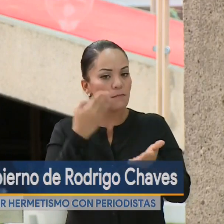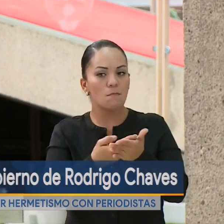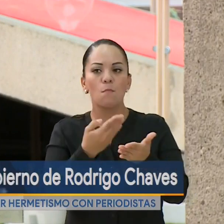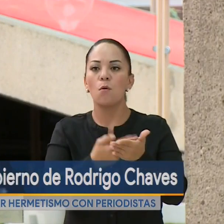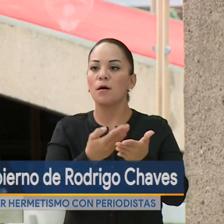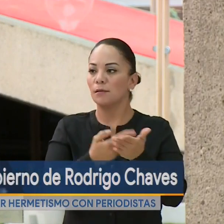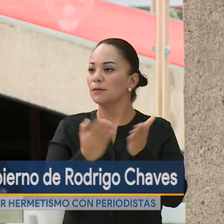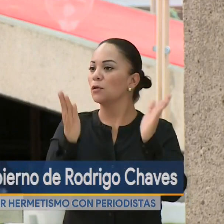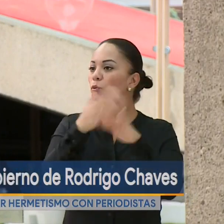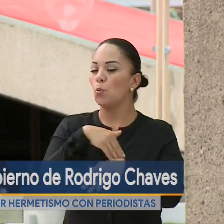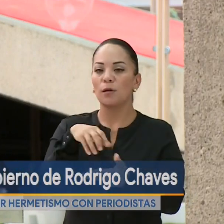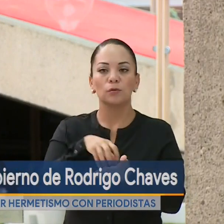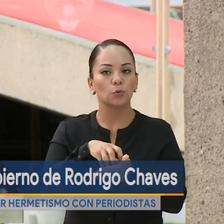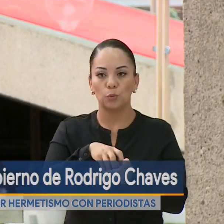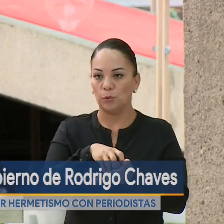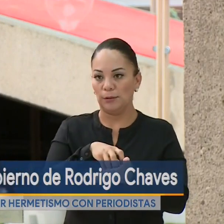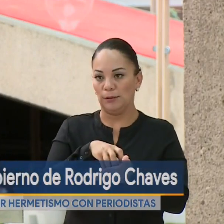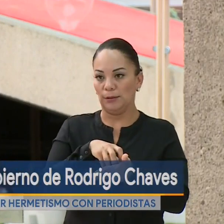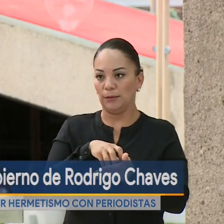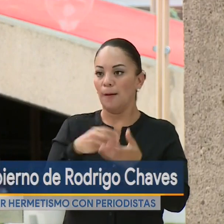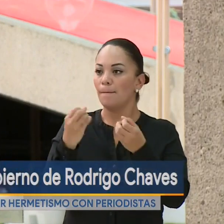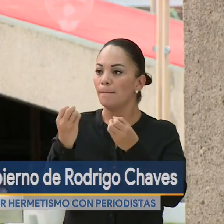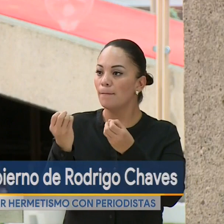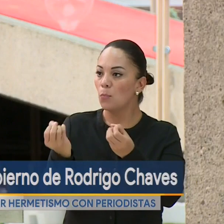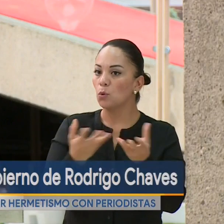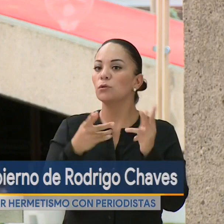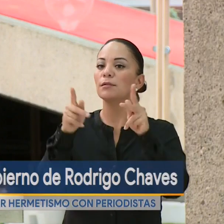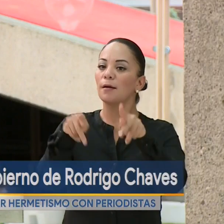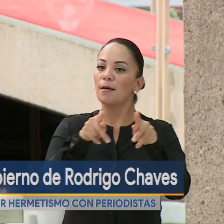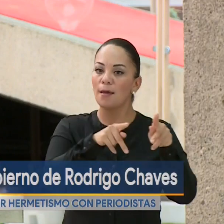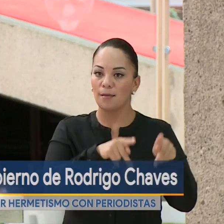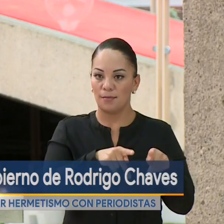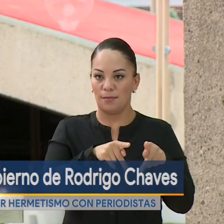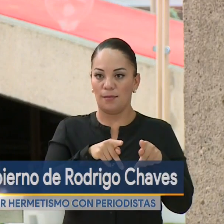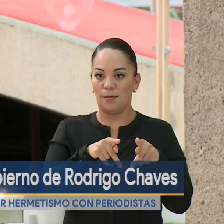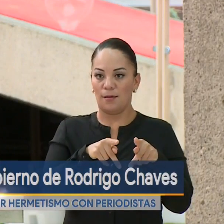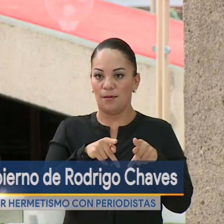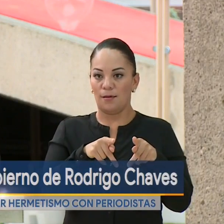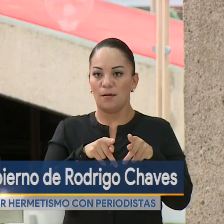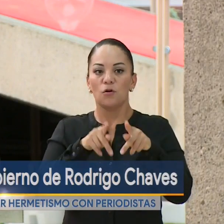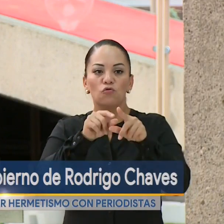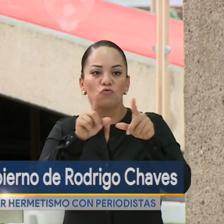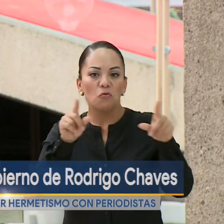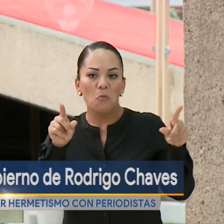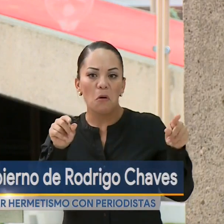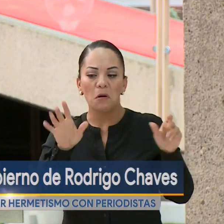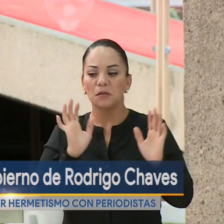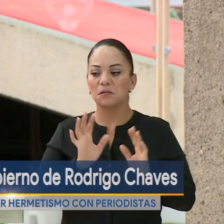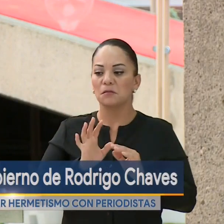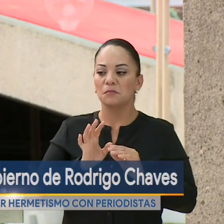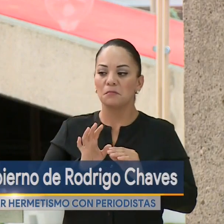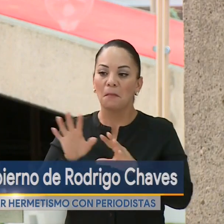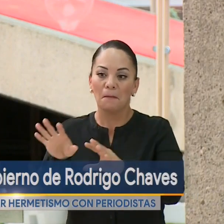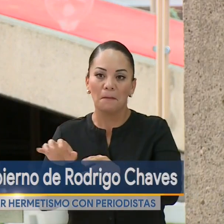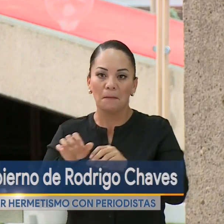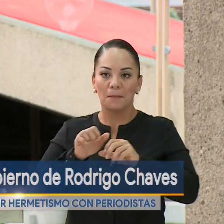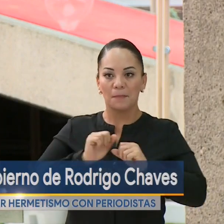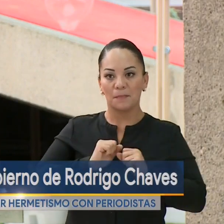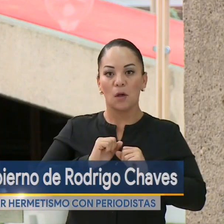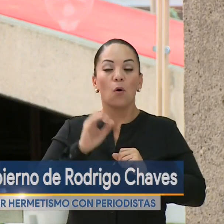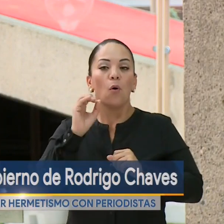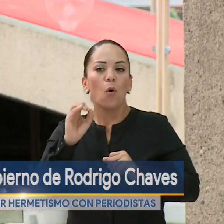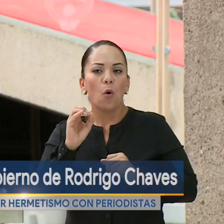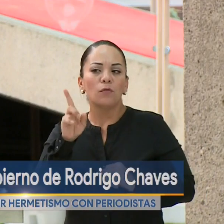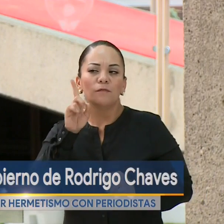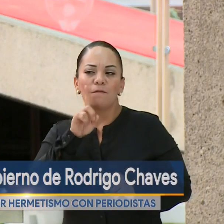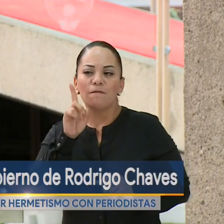lugar a dudas que mucha gente tomó o rumores o afirmaciones